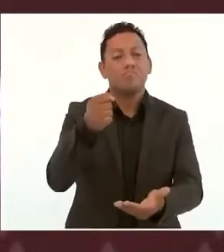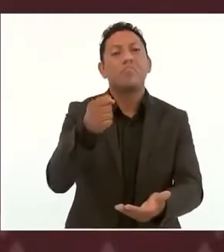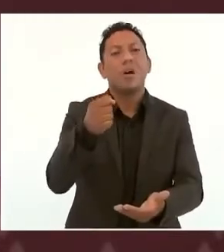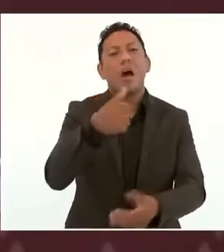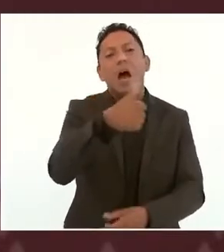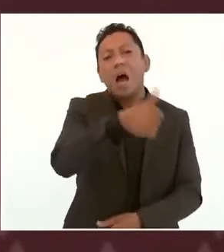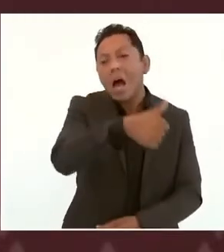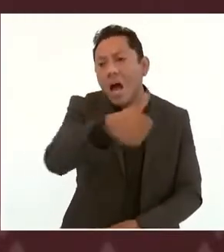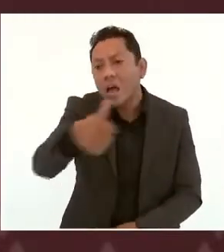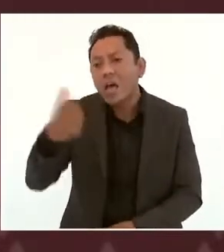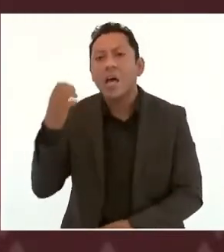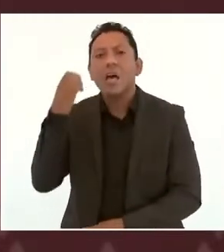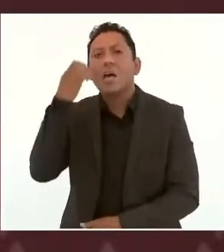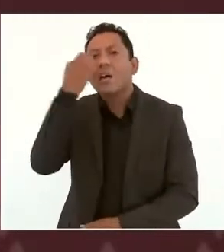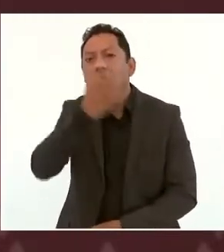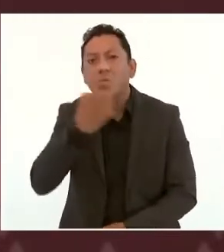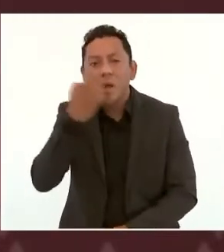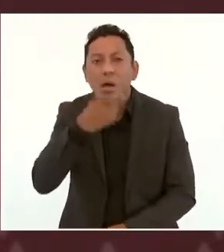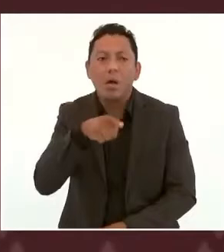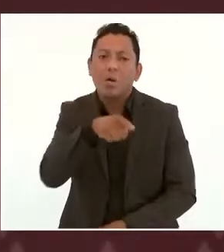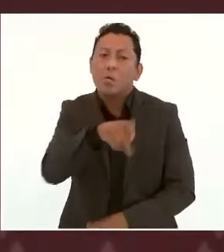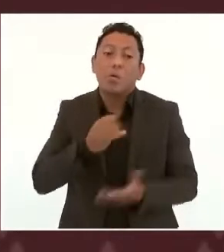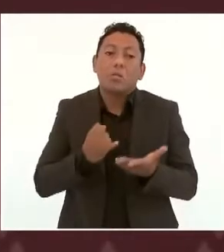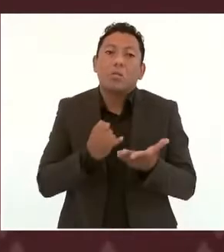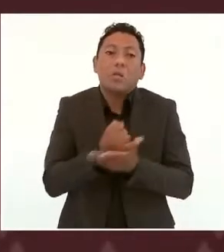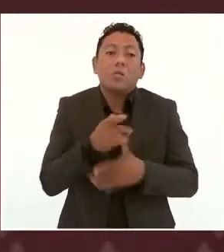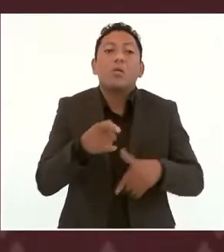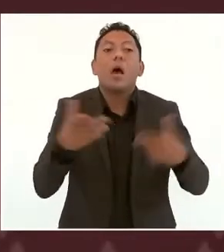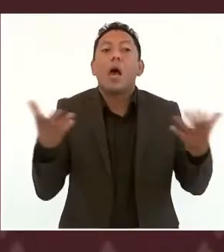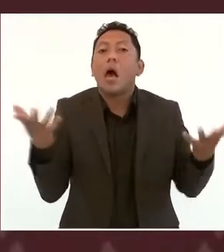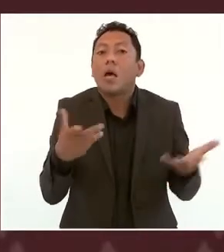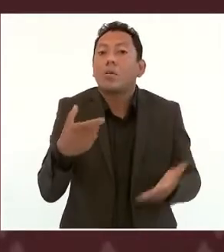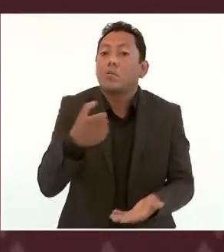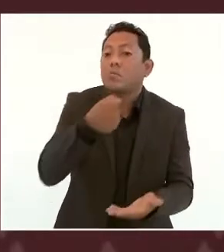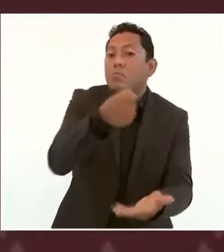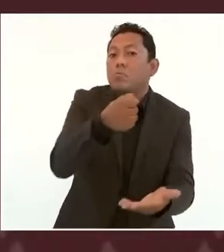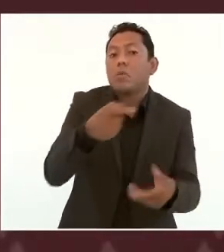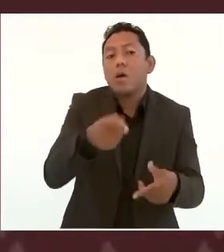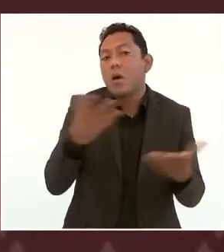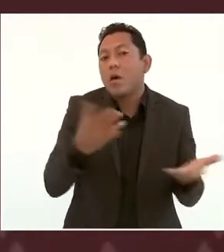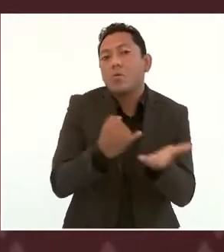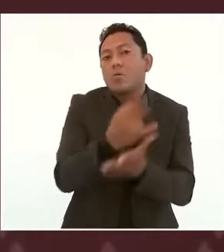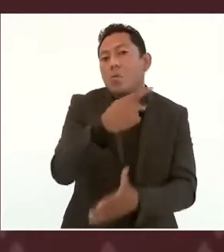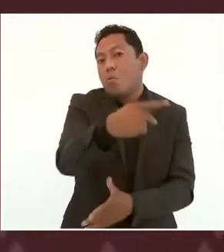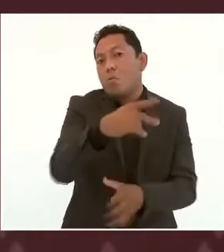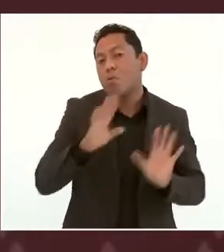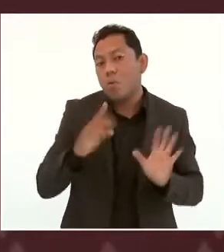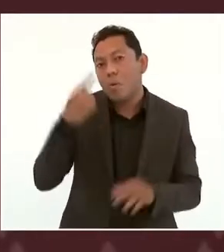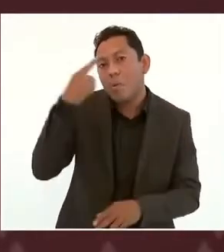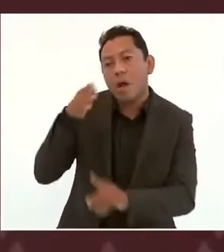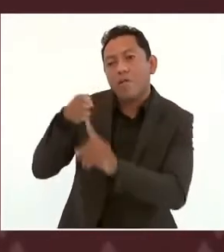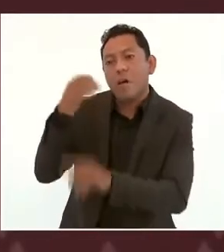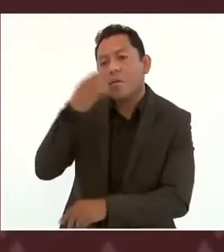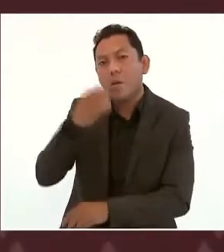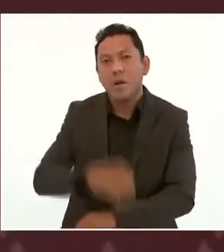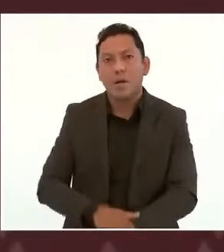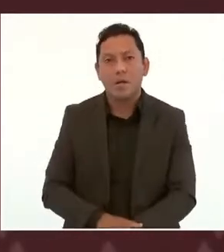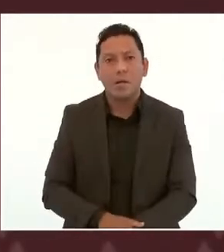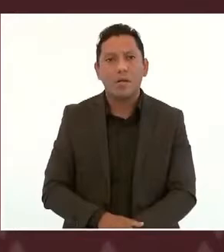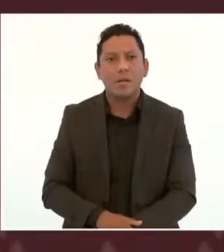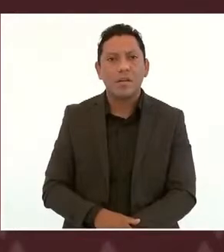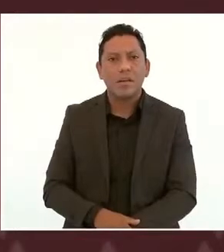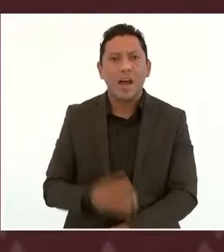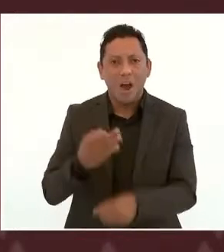a cada plantel educativo y deciden qué hacer con ese presupuesto. Está, como aquí lo